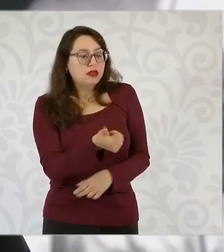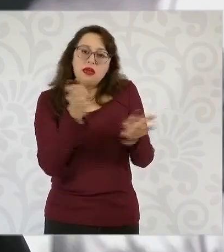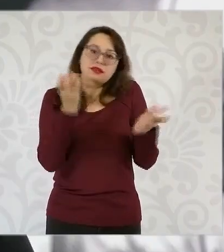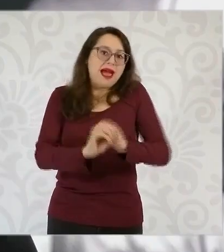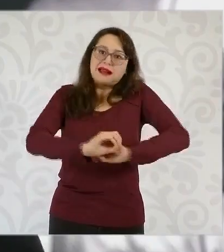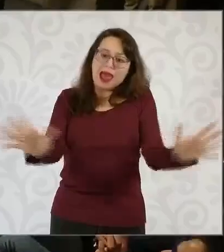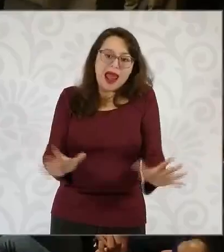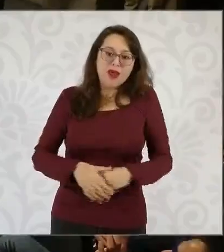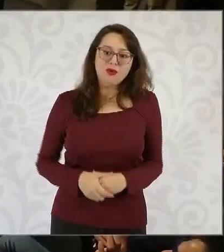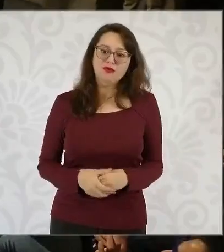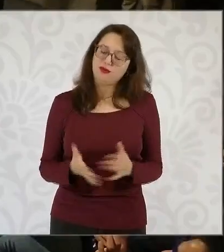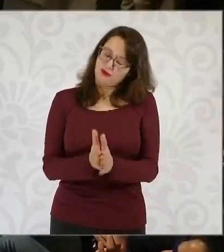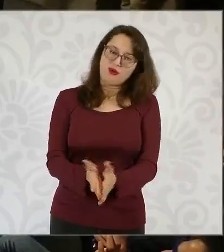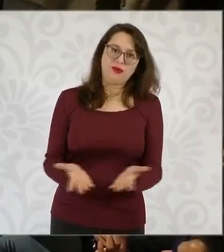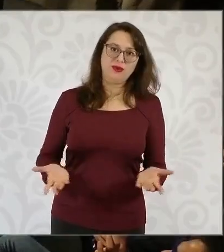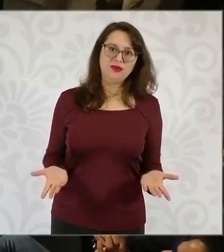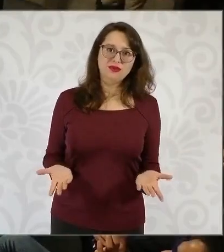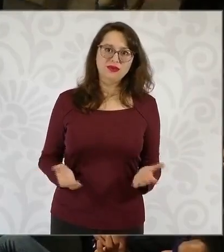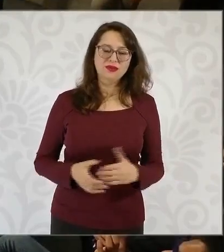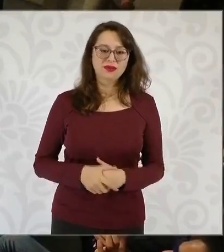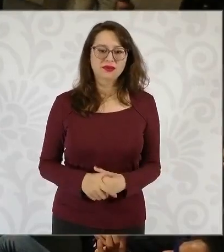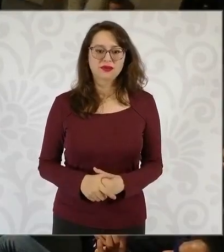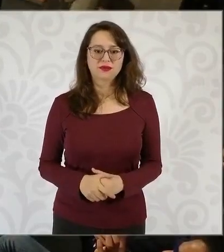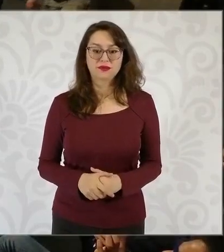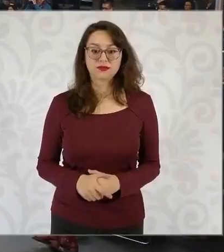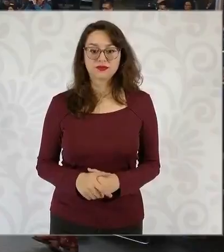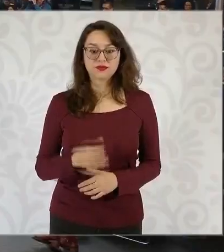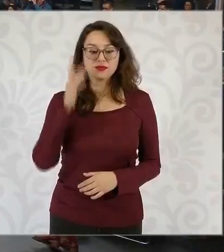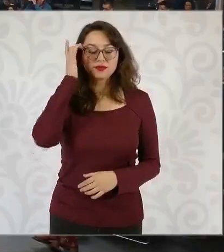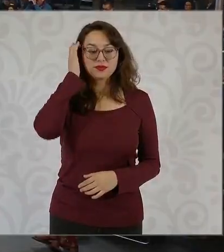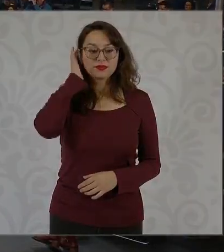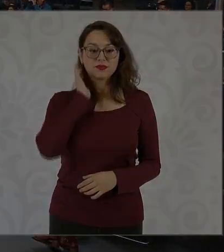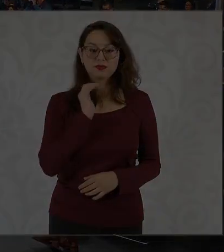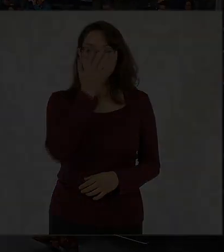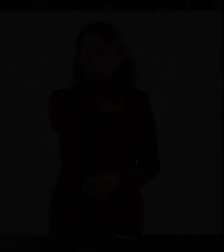puede estar. Gracias, por favor, fiscal. gracias. Gracias. Vamos, pues.